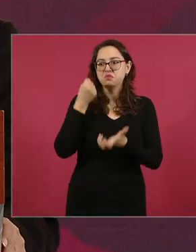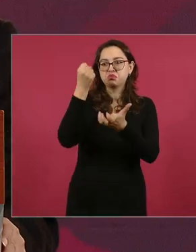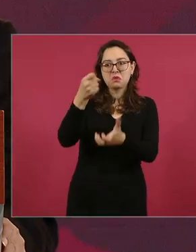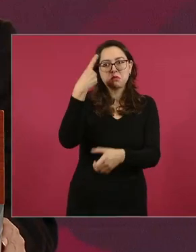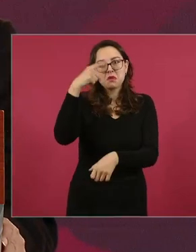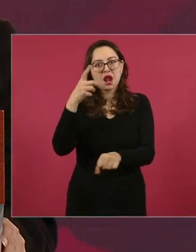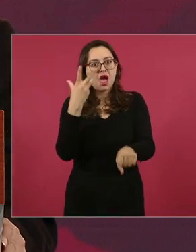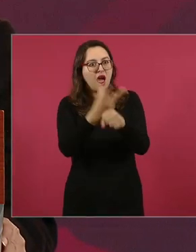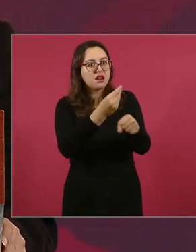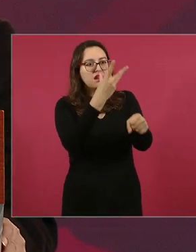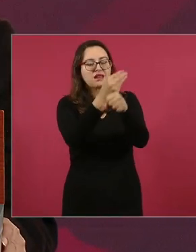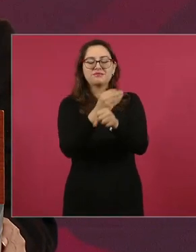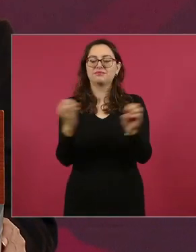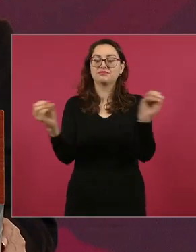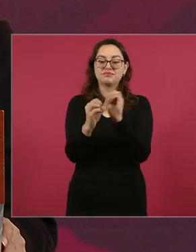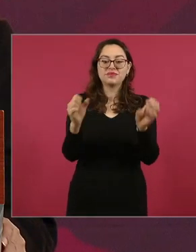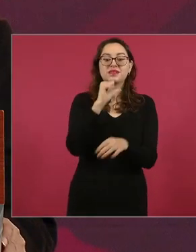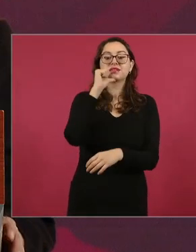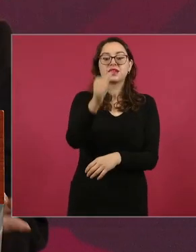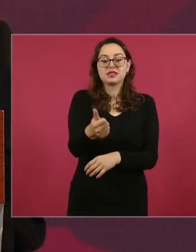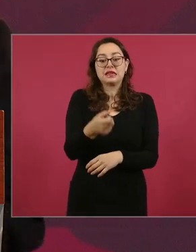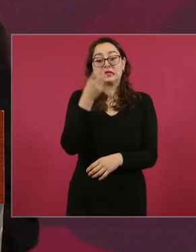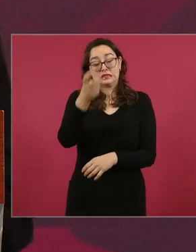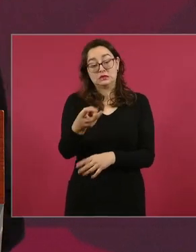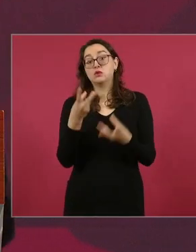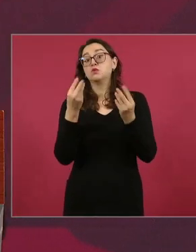tiempo. Entonces, vamos a tardar, pero